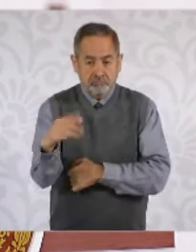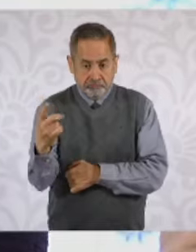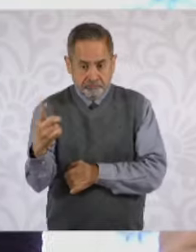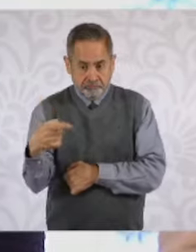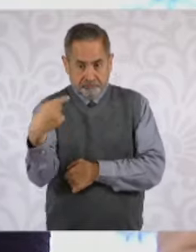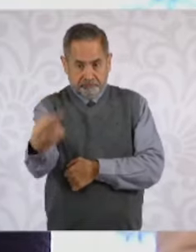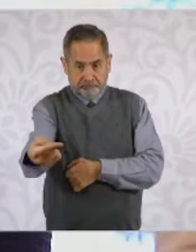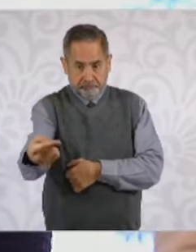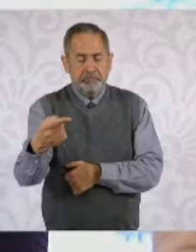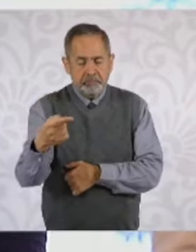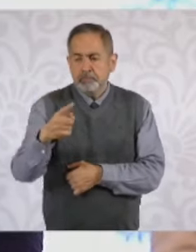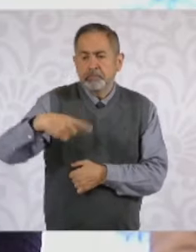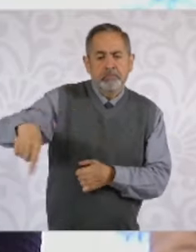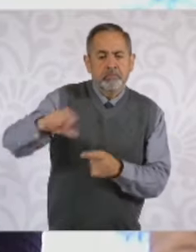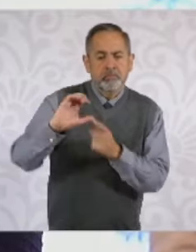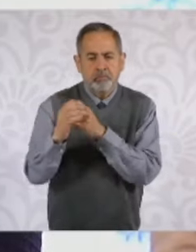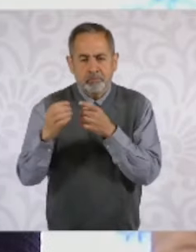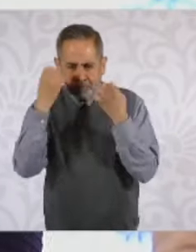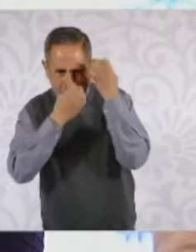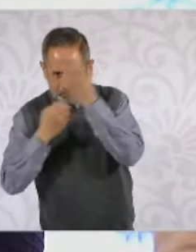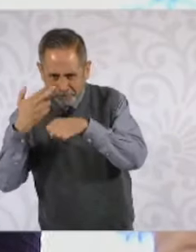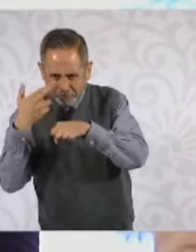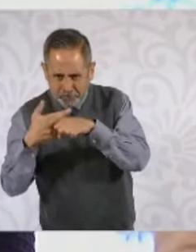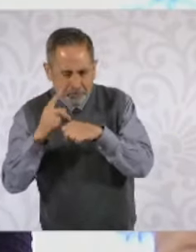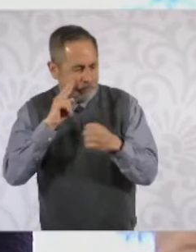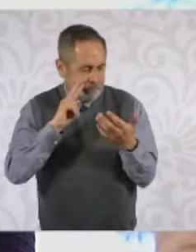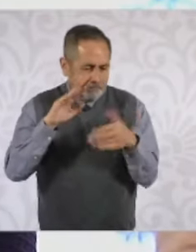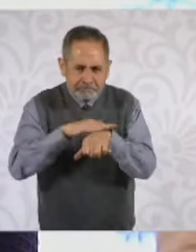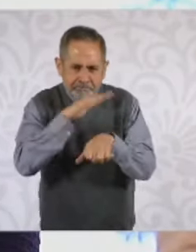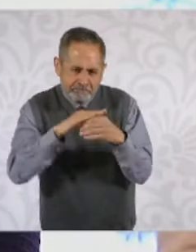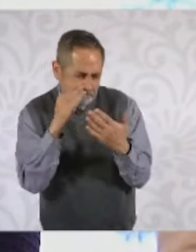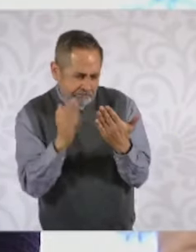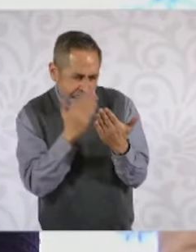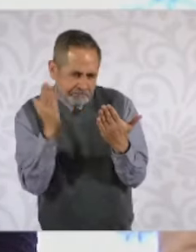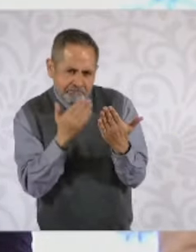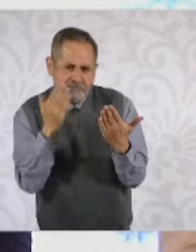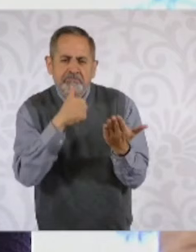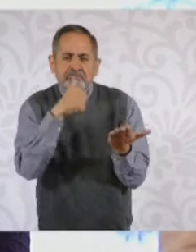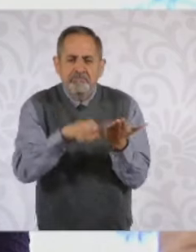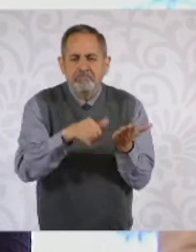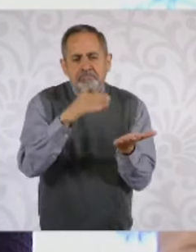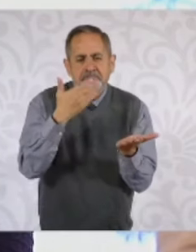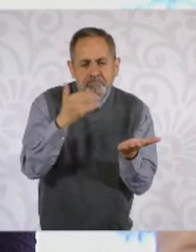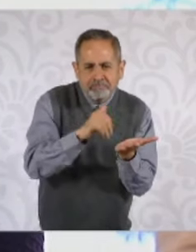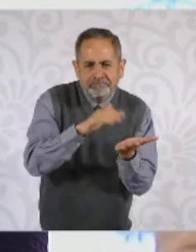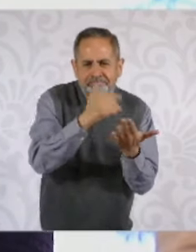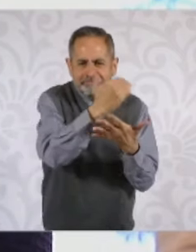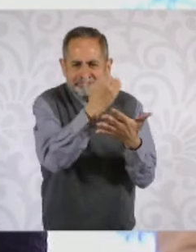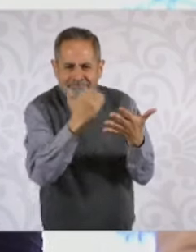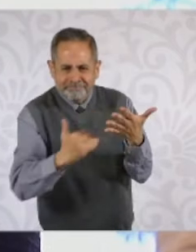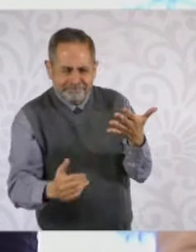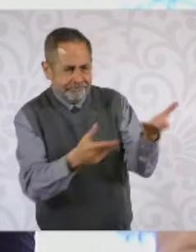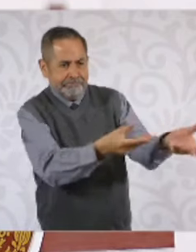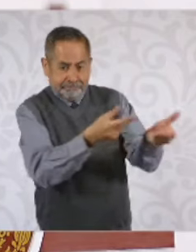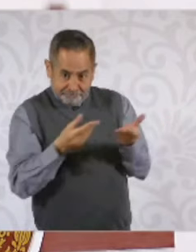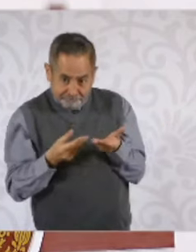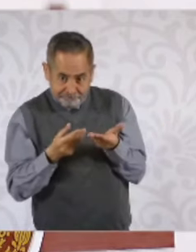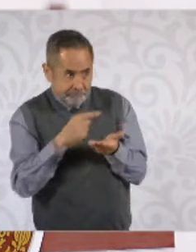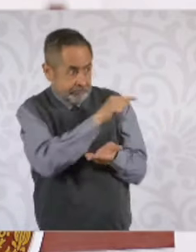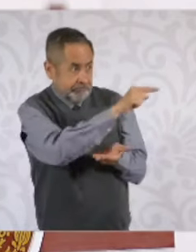los comités de evaluación verificarán la documentación presentada por las y